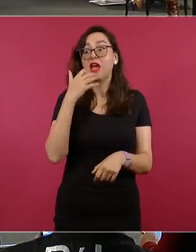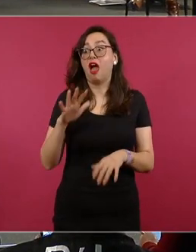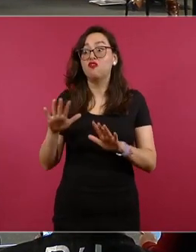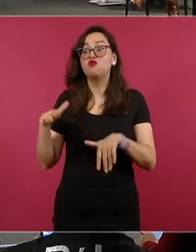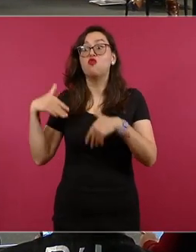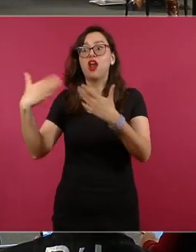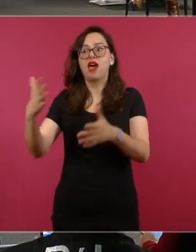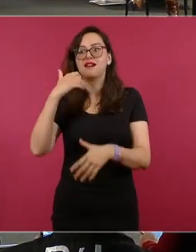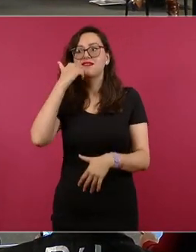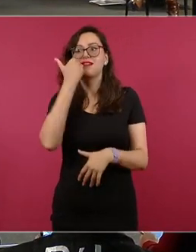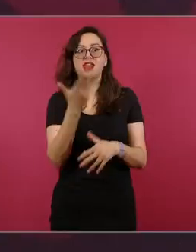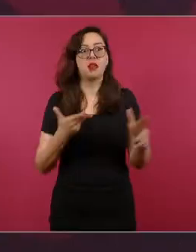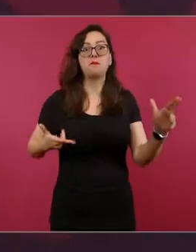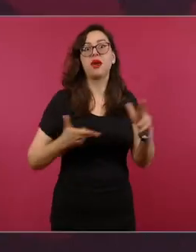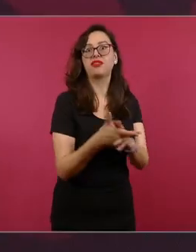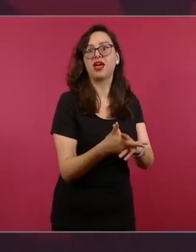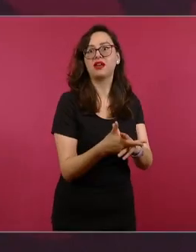cárcel.